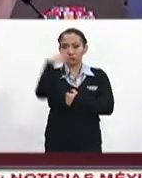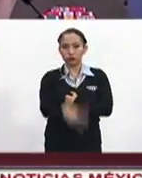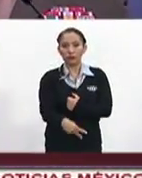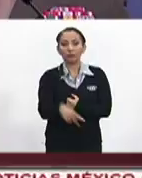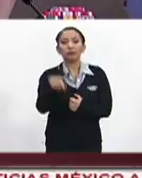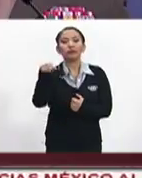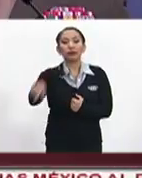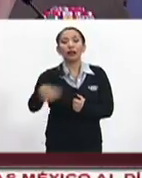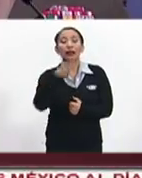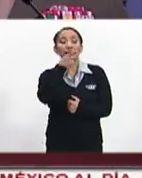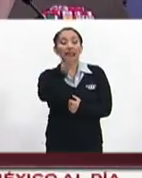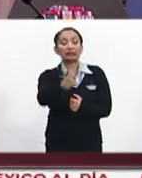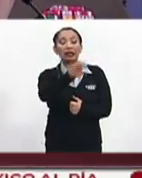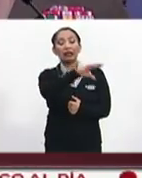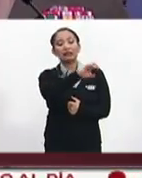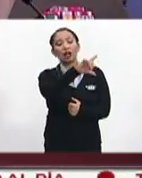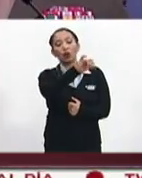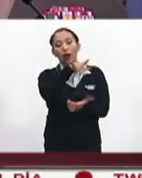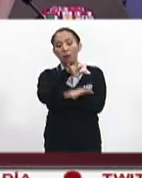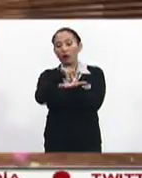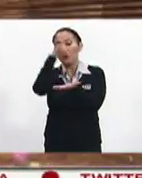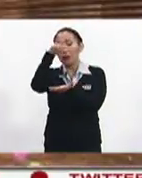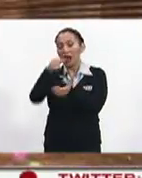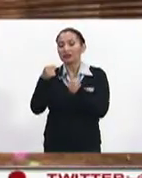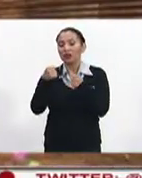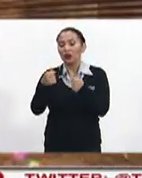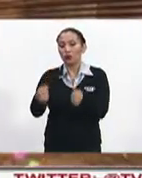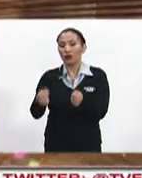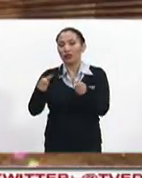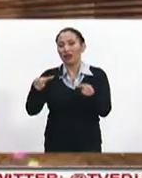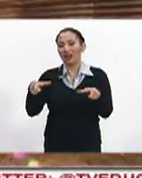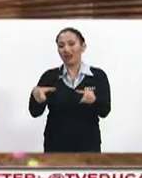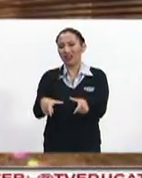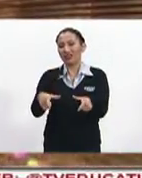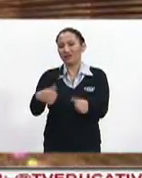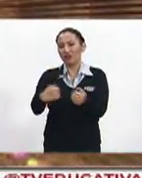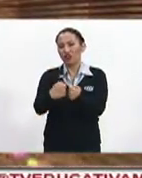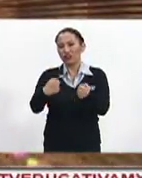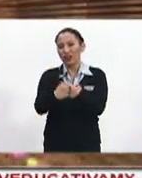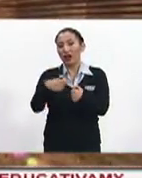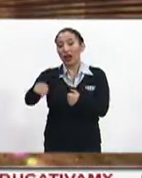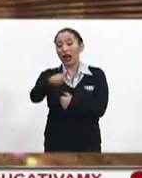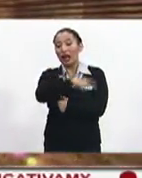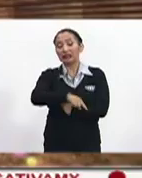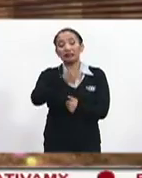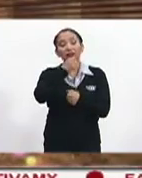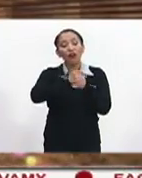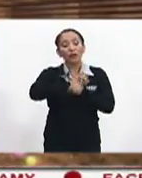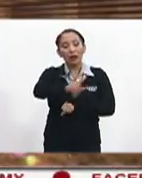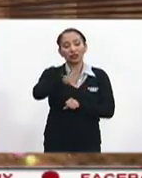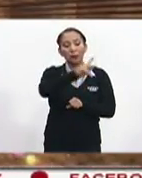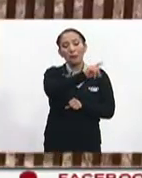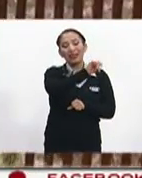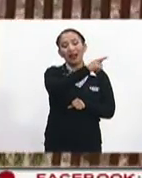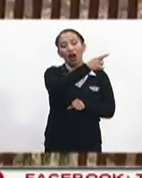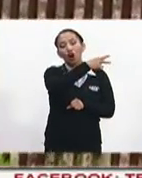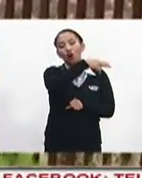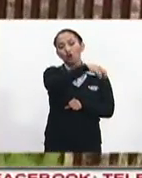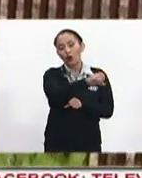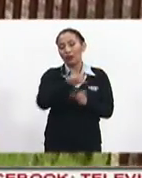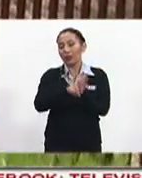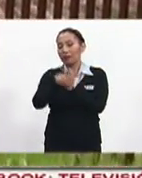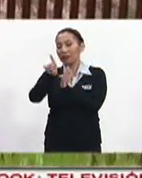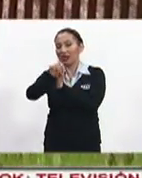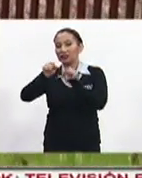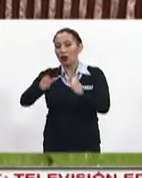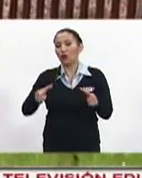México. La llamada Célula de Apoyo a la Seguridad Fronteriza es básicamente un canal de información entre el Pentágono y el